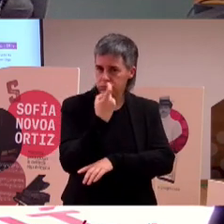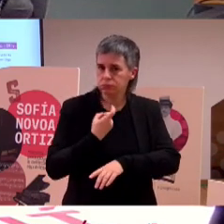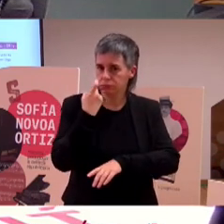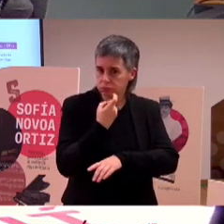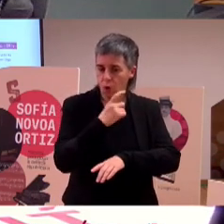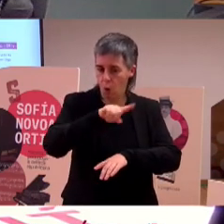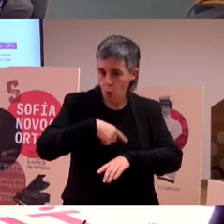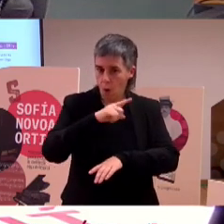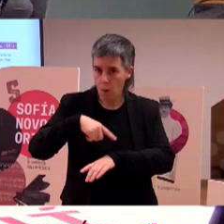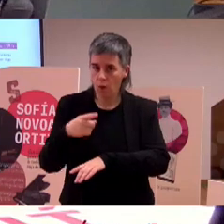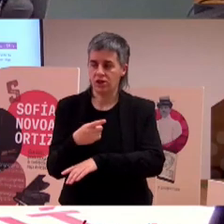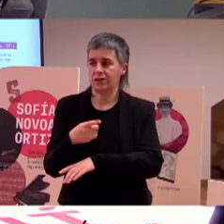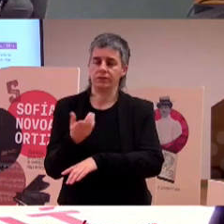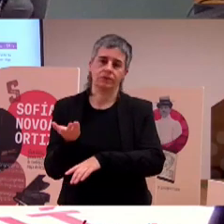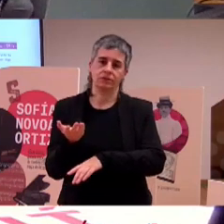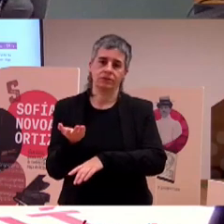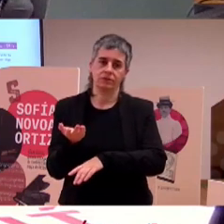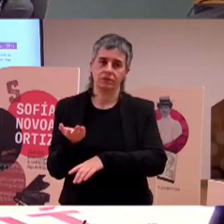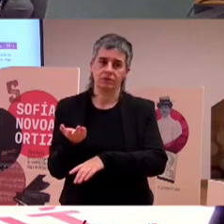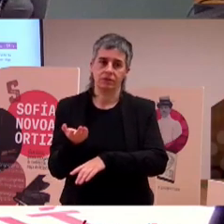Para eso son horas, pero